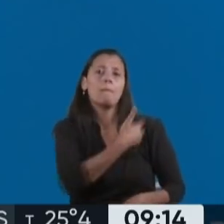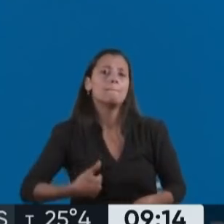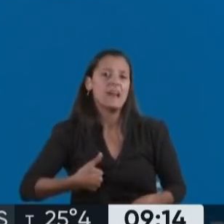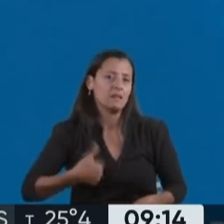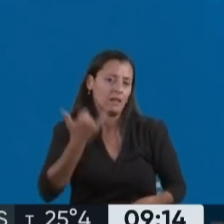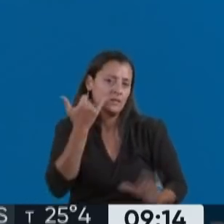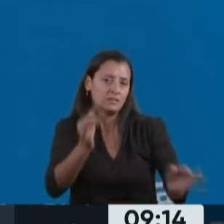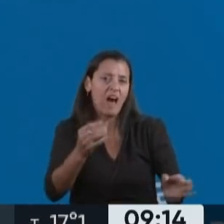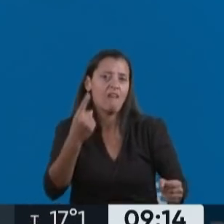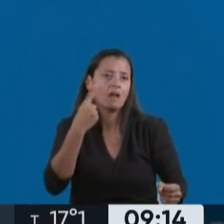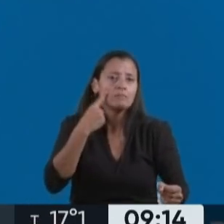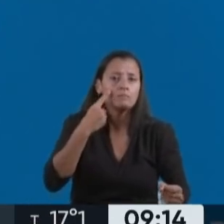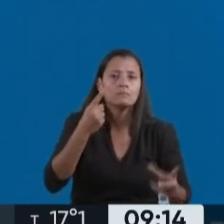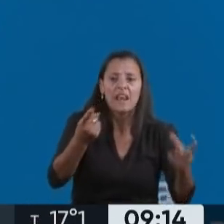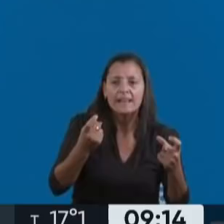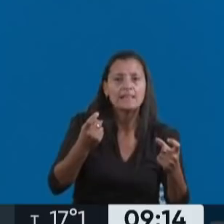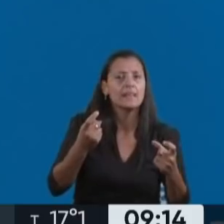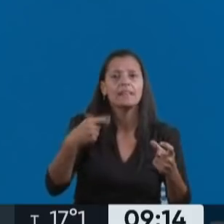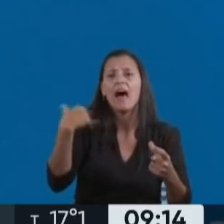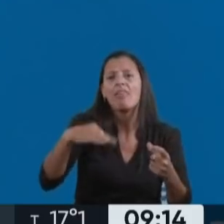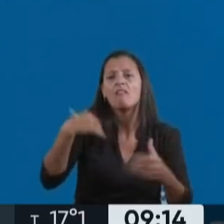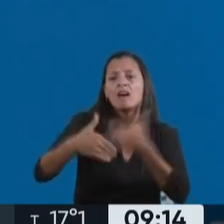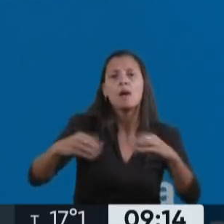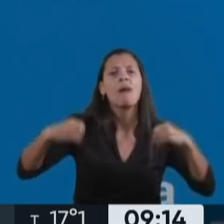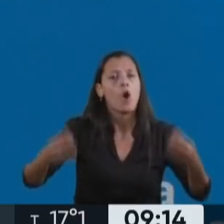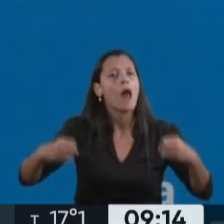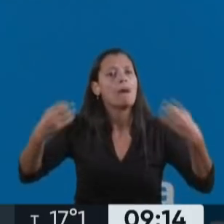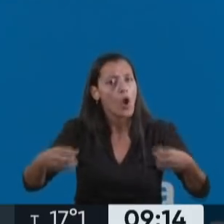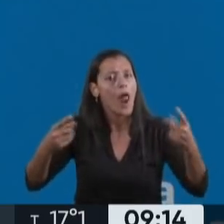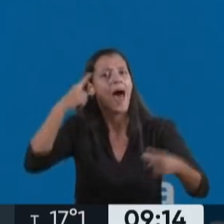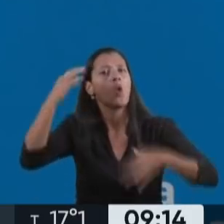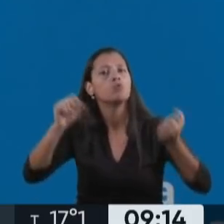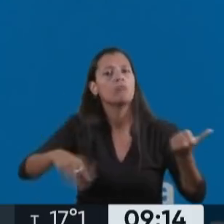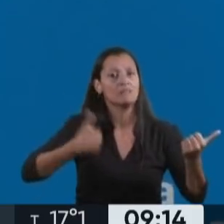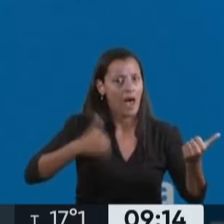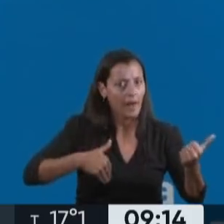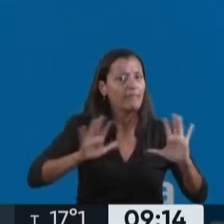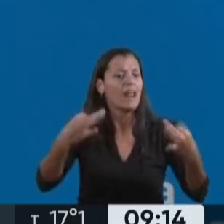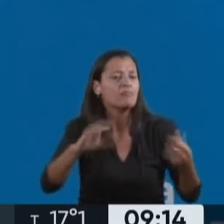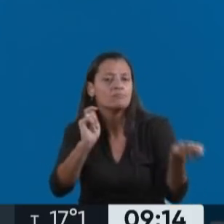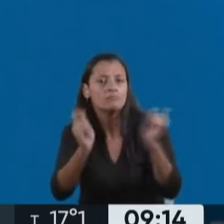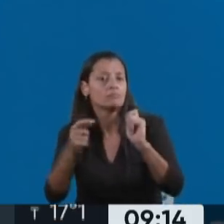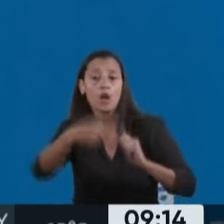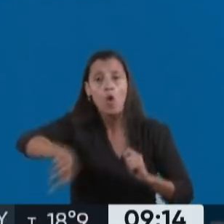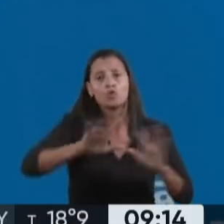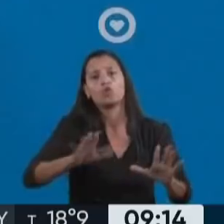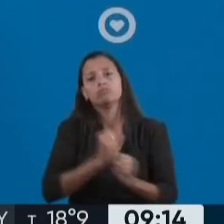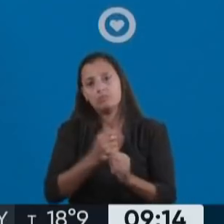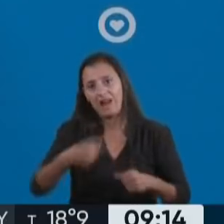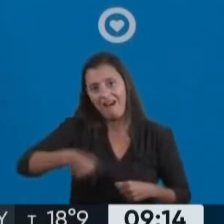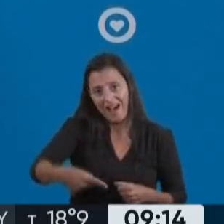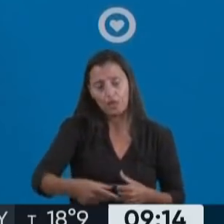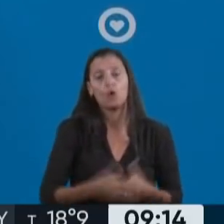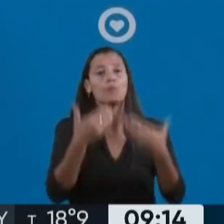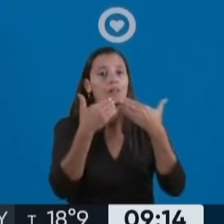a la necesidad de mejorar la justicia en la Argentina, reformar la justicia en la Argentina, y en ese tema también, por supuesto, estamos trabajando. Gracias,